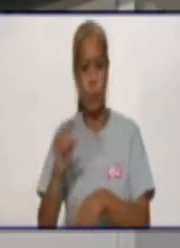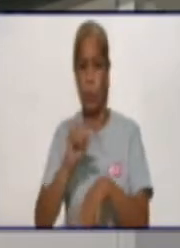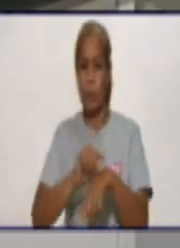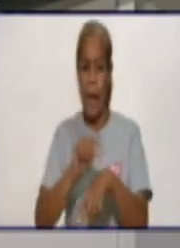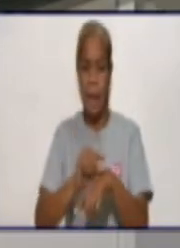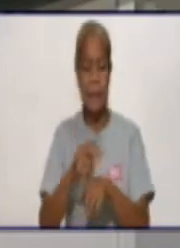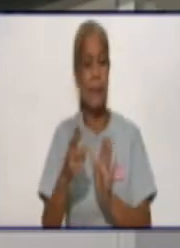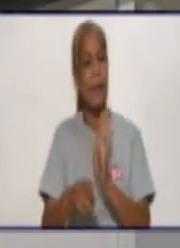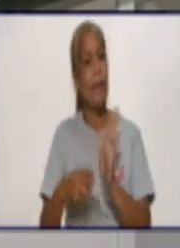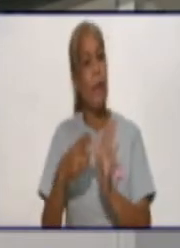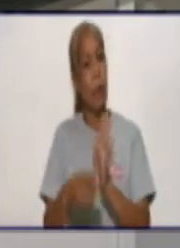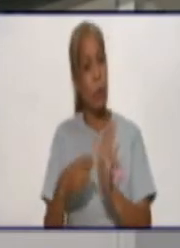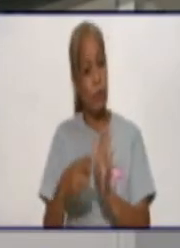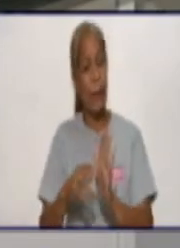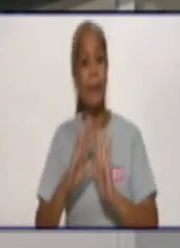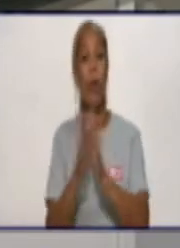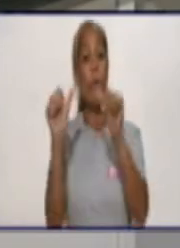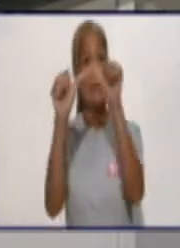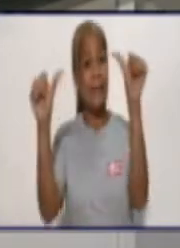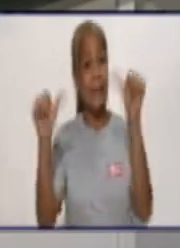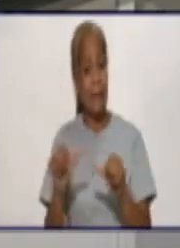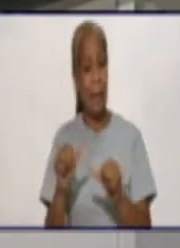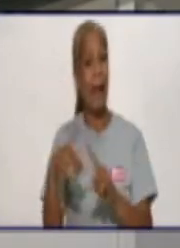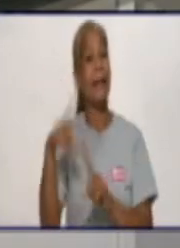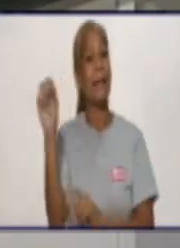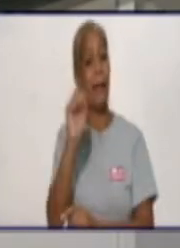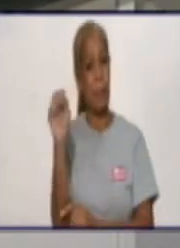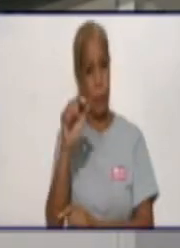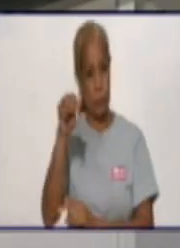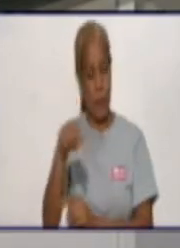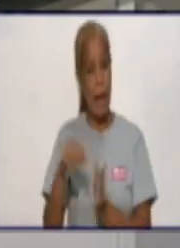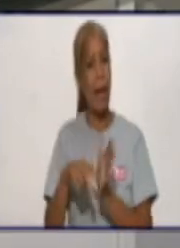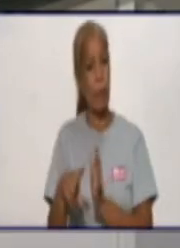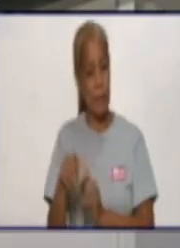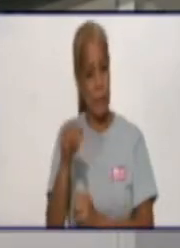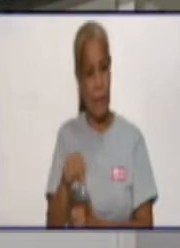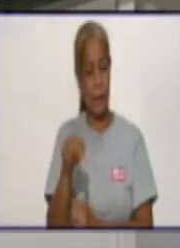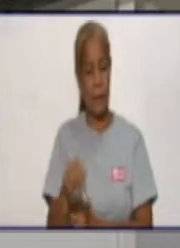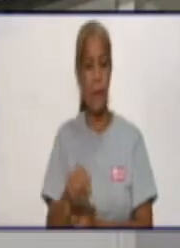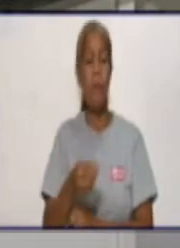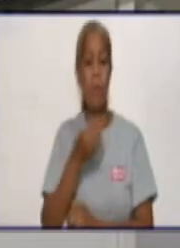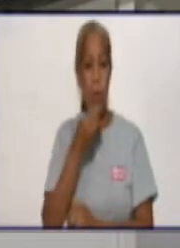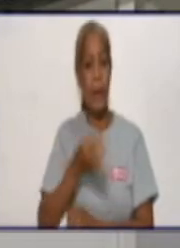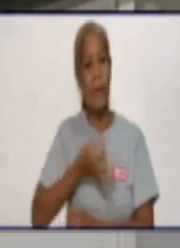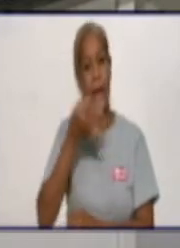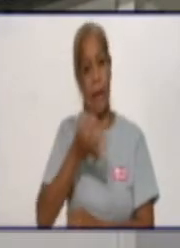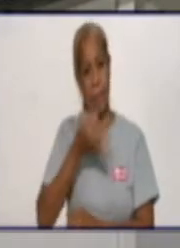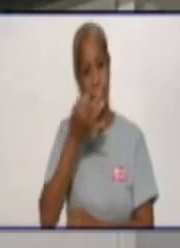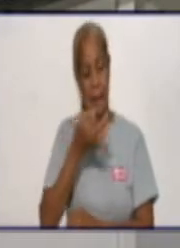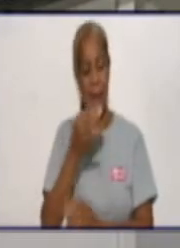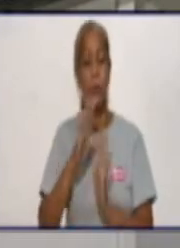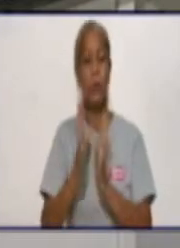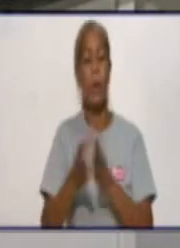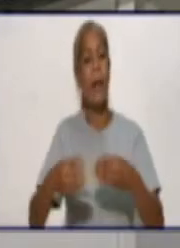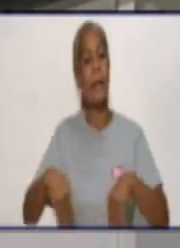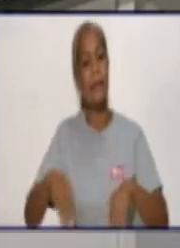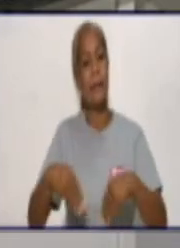y todo el sistema de transporte de la provincia y el compañero carlos que pudiera llegar una y una